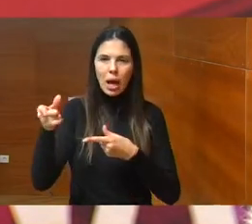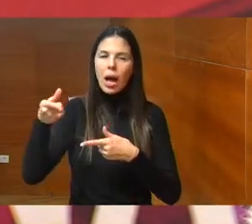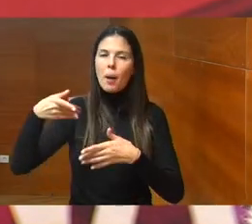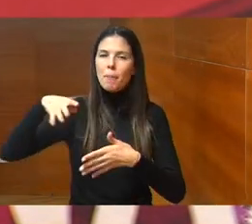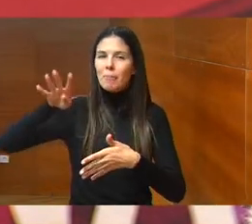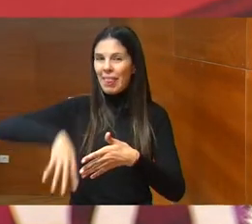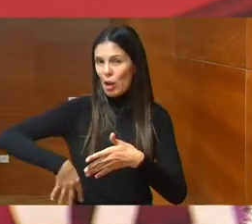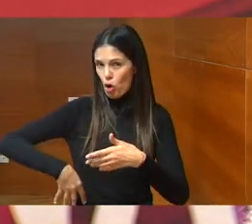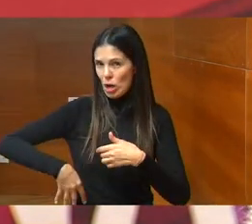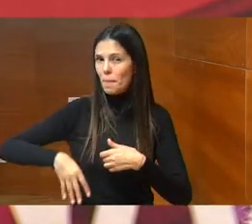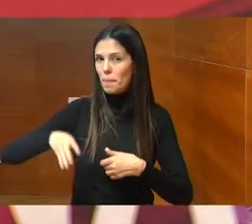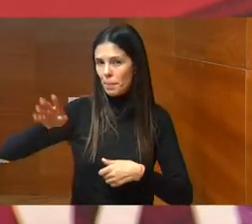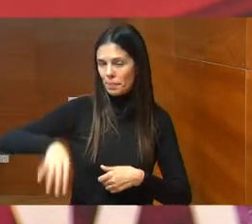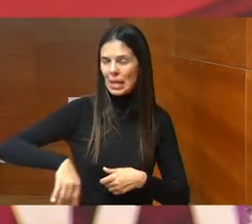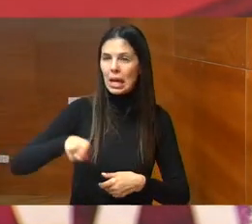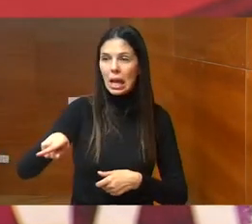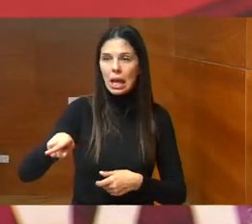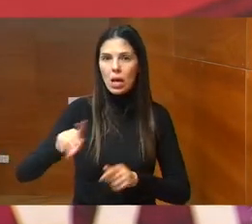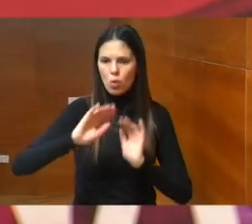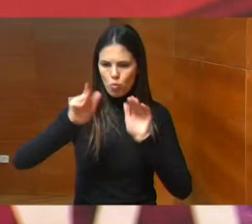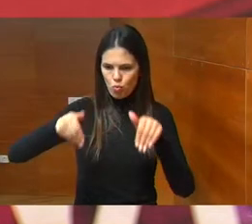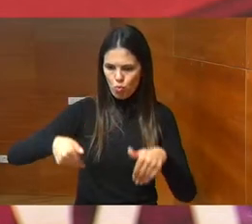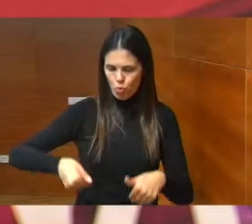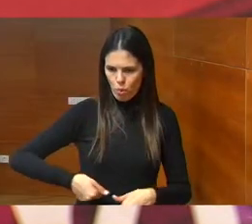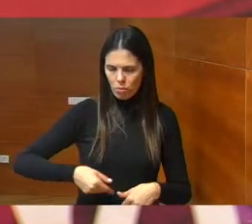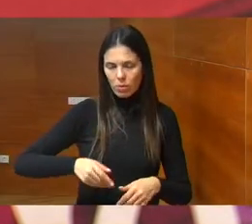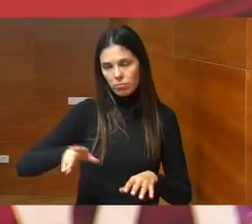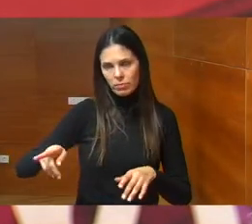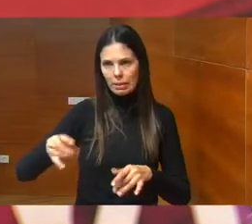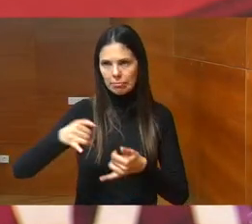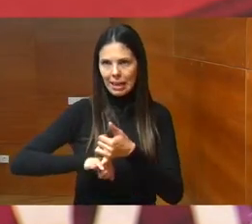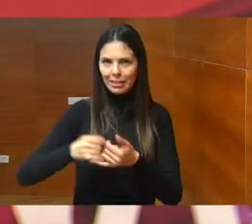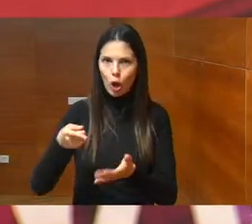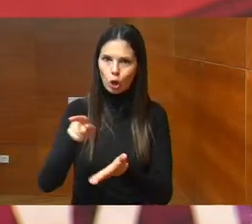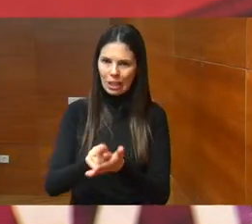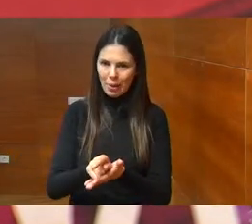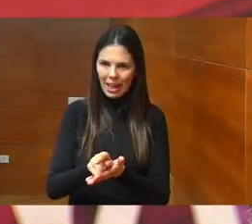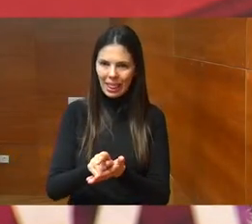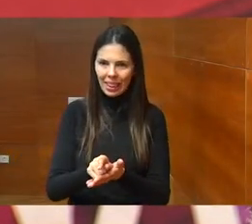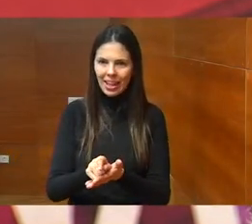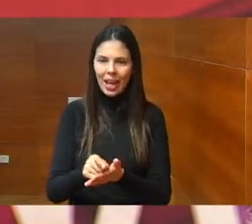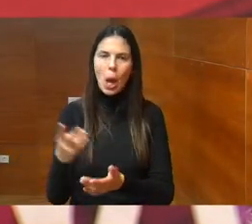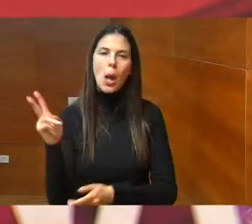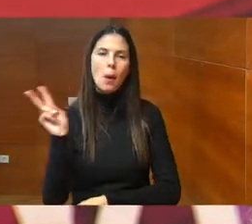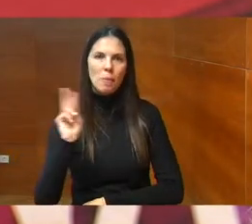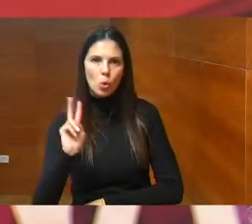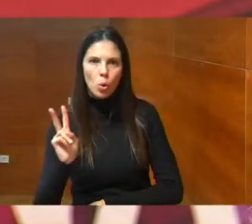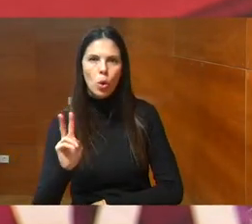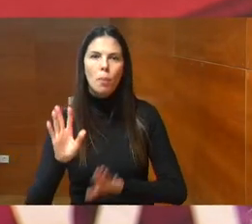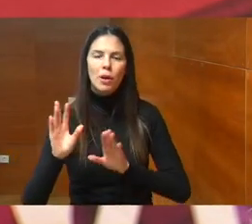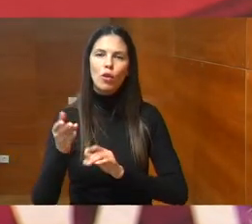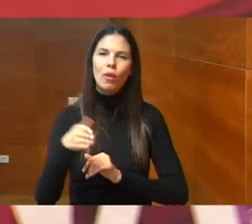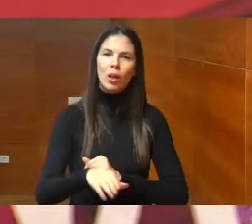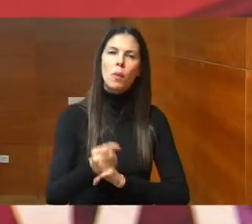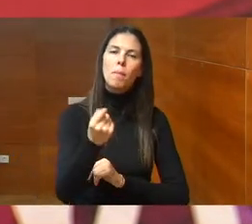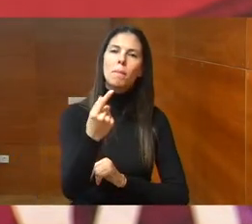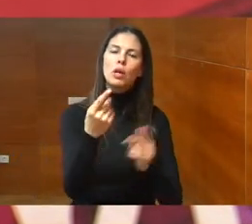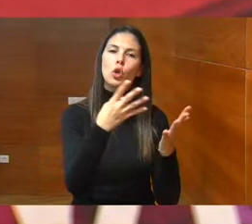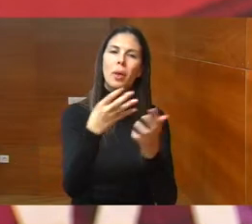bueno el casar que era viudo pero faleteu en 1932